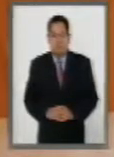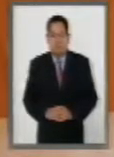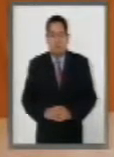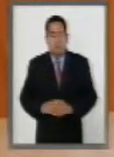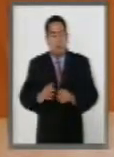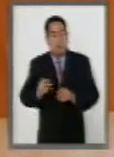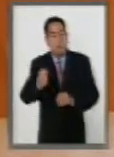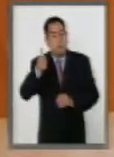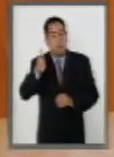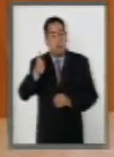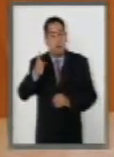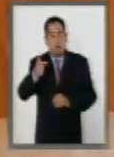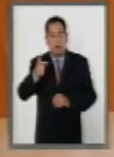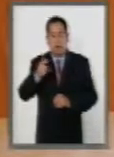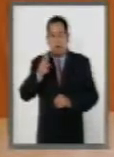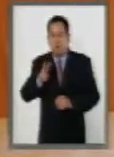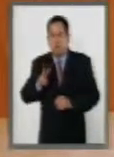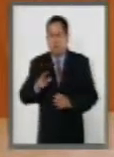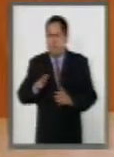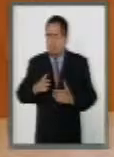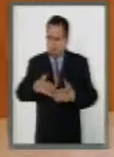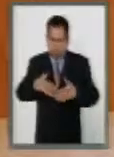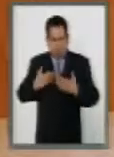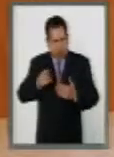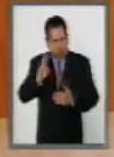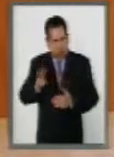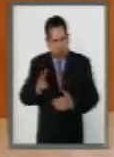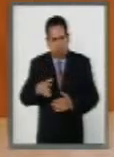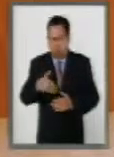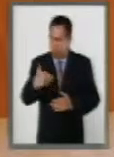primero, una sincera felicitación